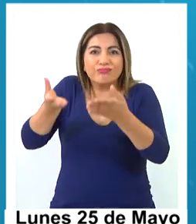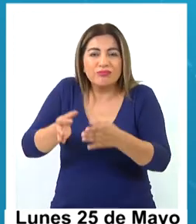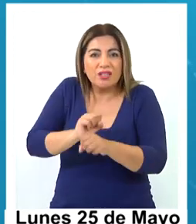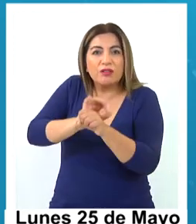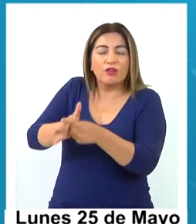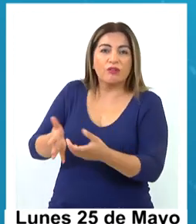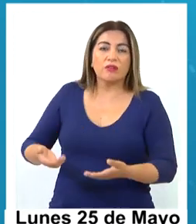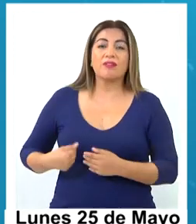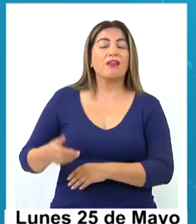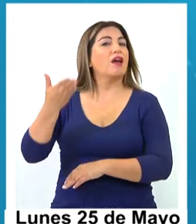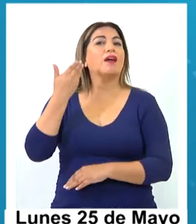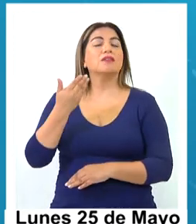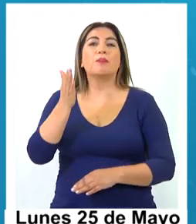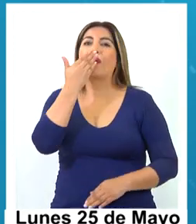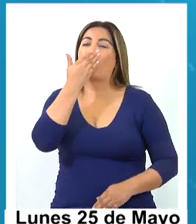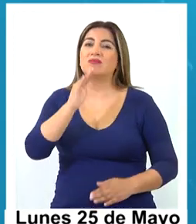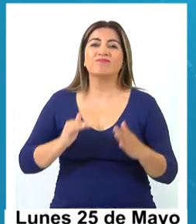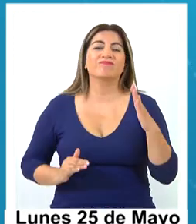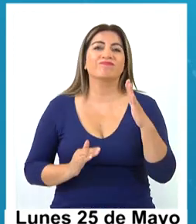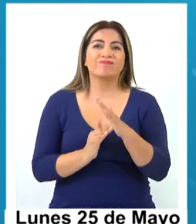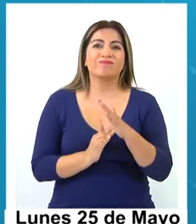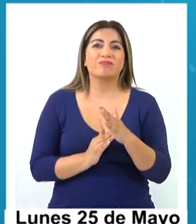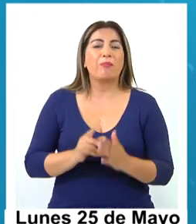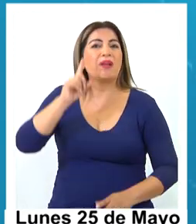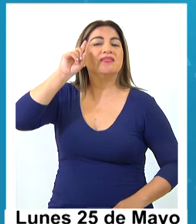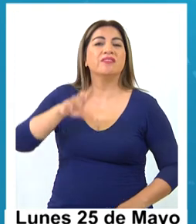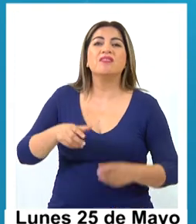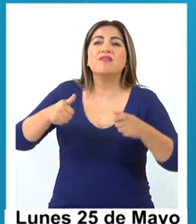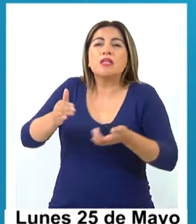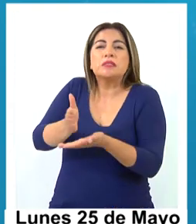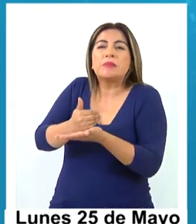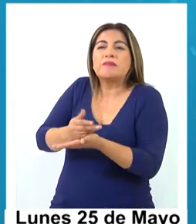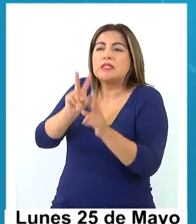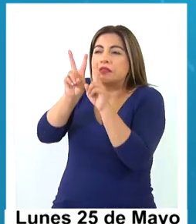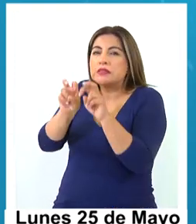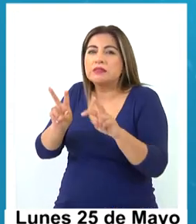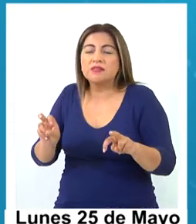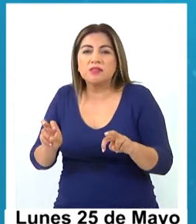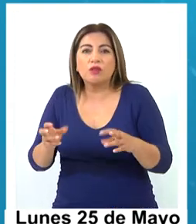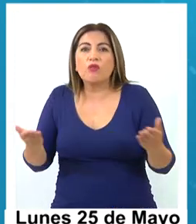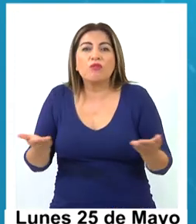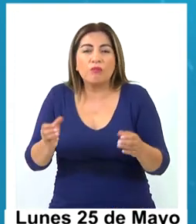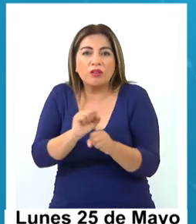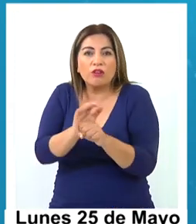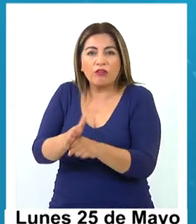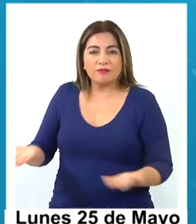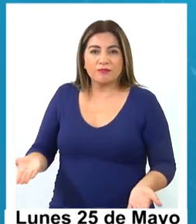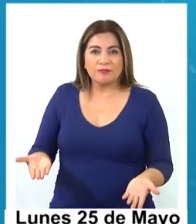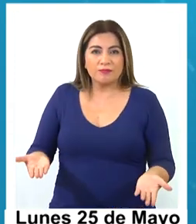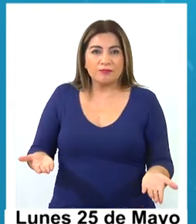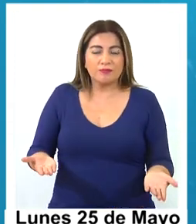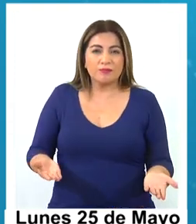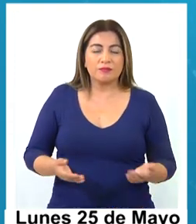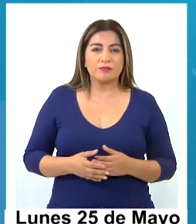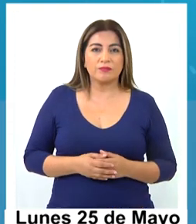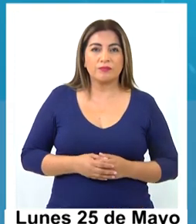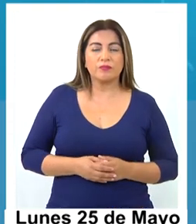entonces en un comienzo fue necesario detenerse poder estudiar bien como enfrentarse a esto